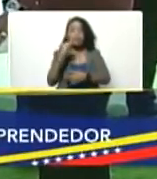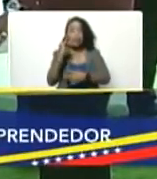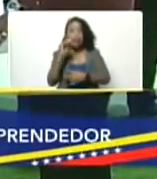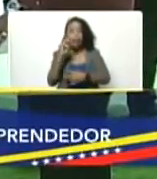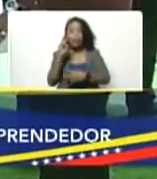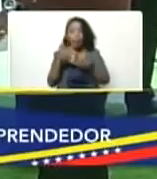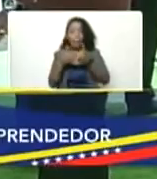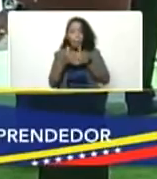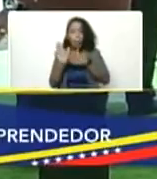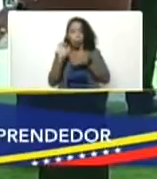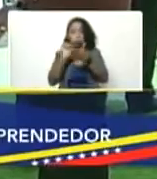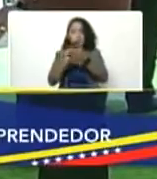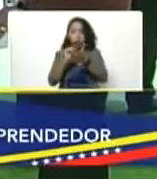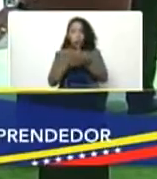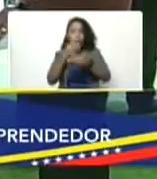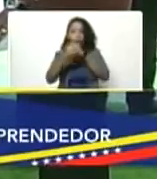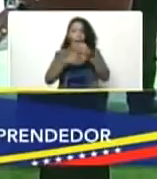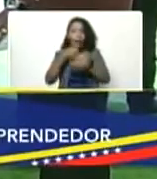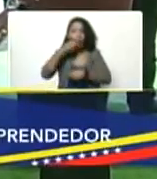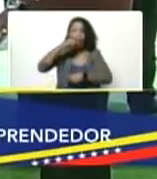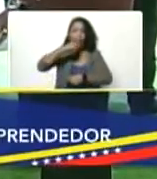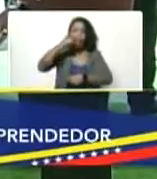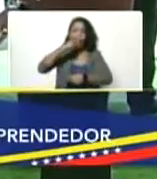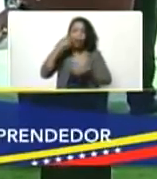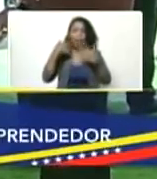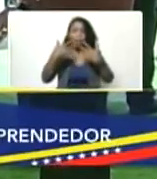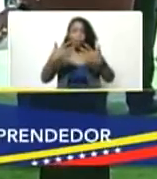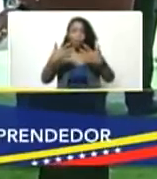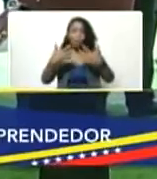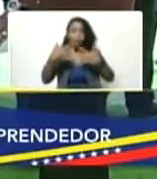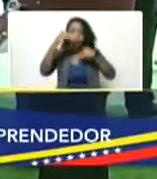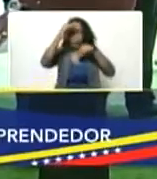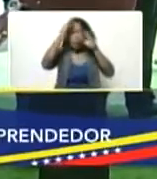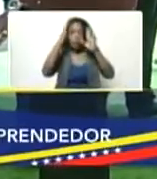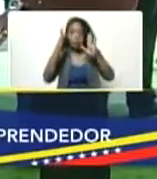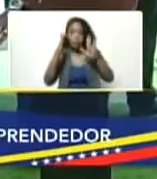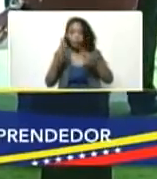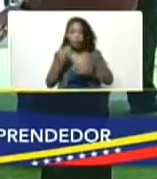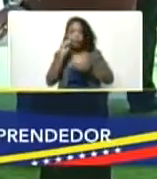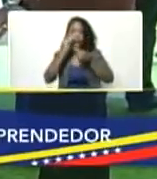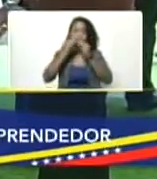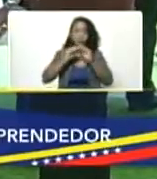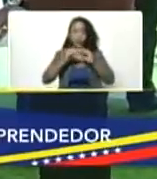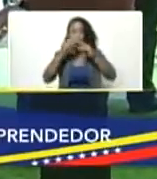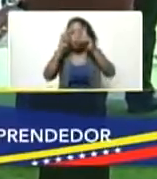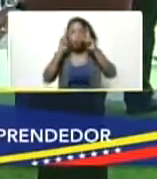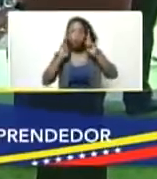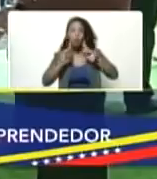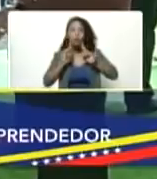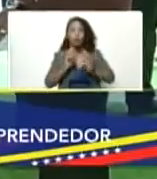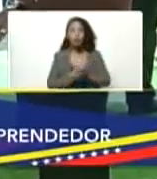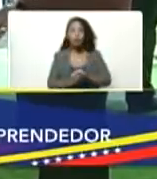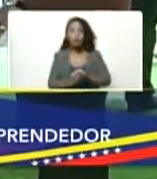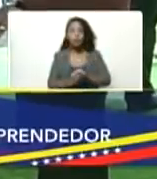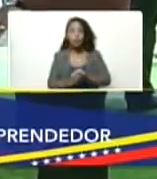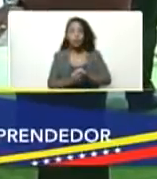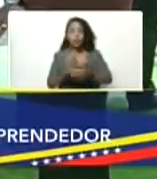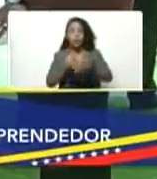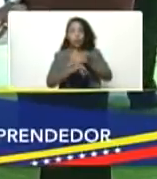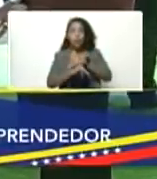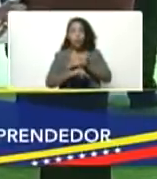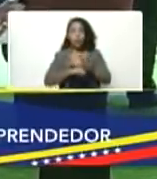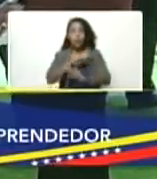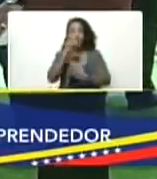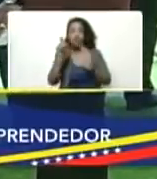las puertas, te hace tu emergencia, ling, lung, lang, limpieza, y sales de ahí